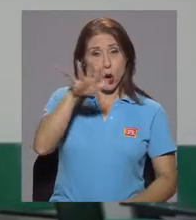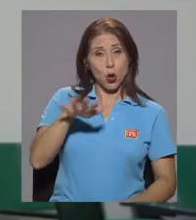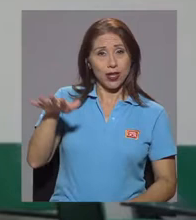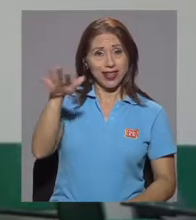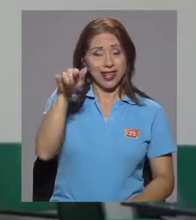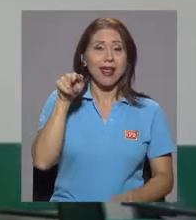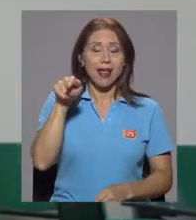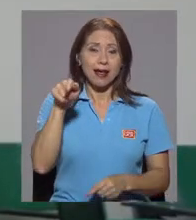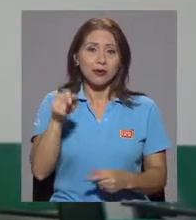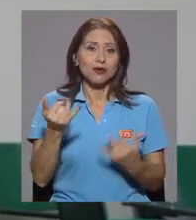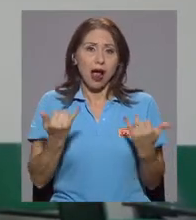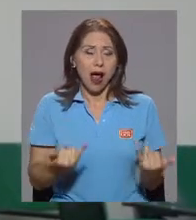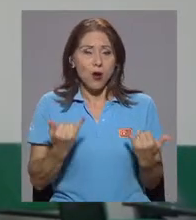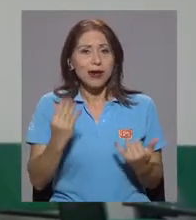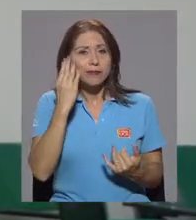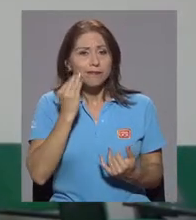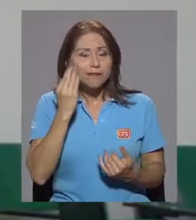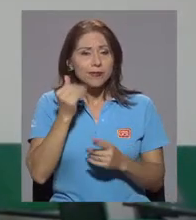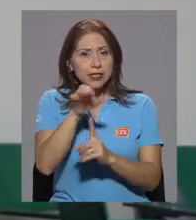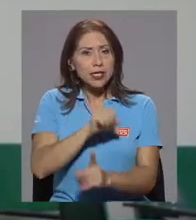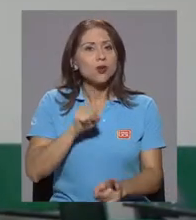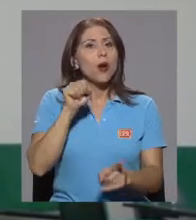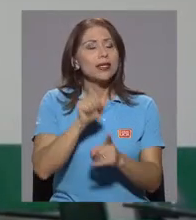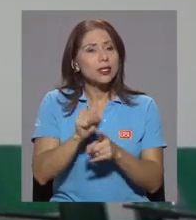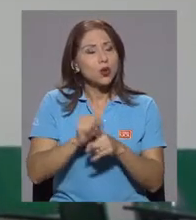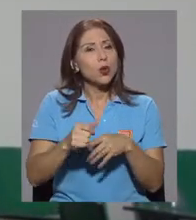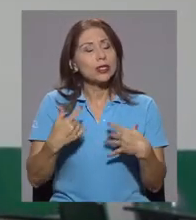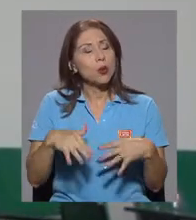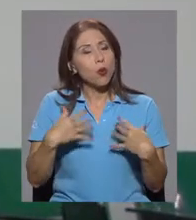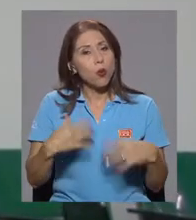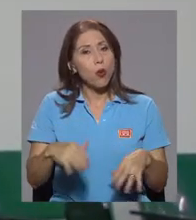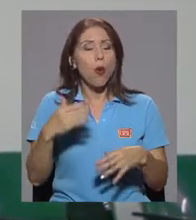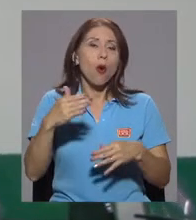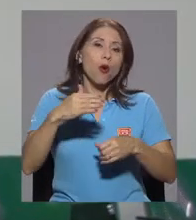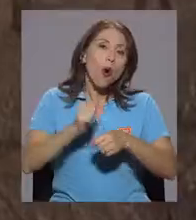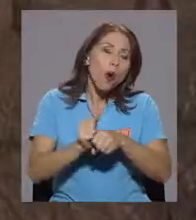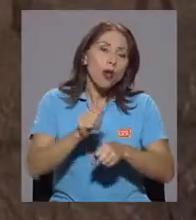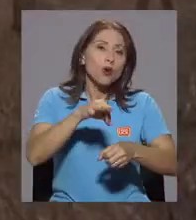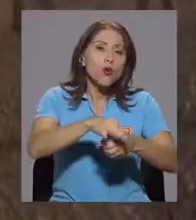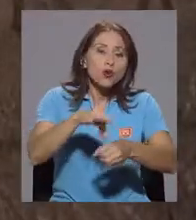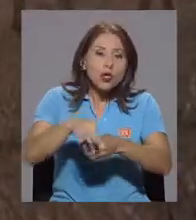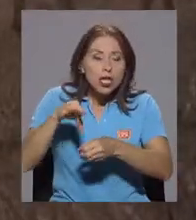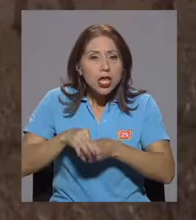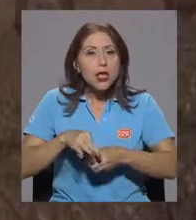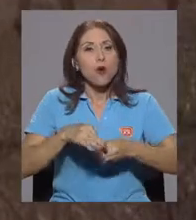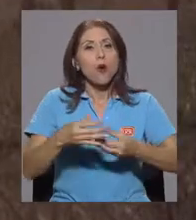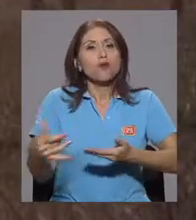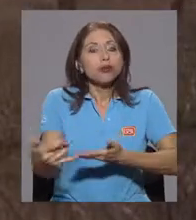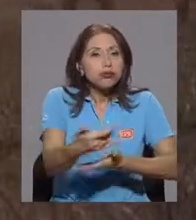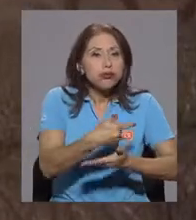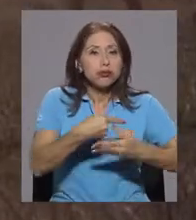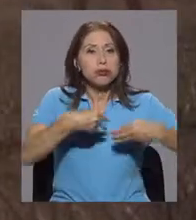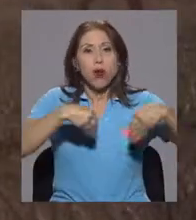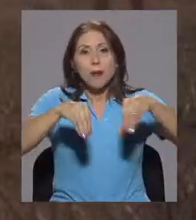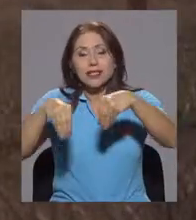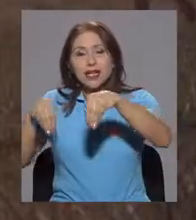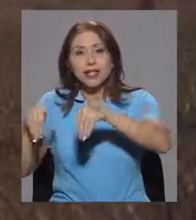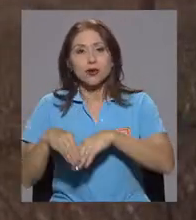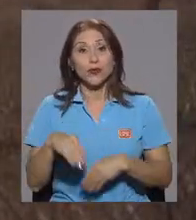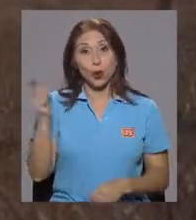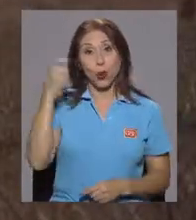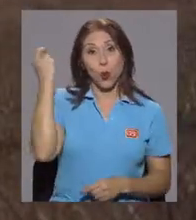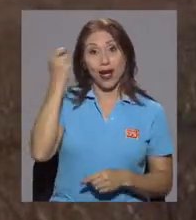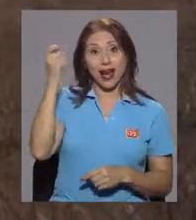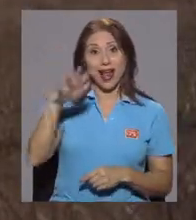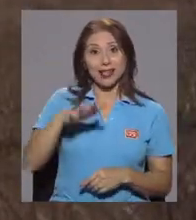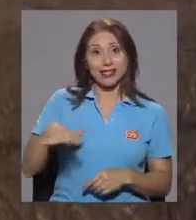viviendo situaciones apremiantes en cuanto al cultivo, a la comercialización. Guanacaste es la región del